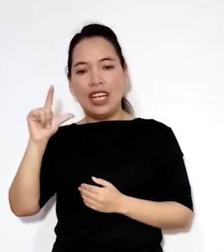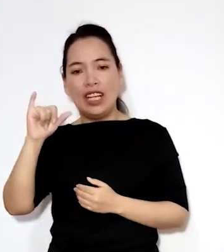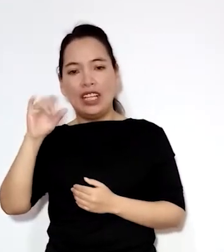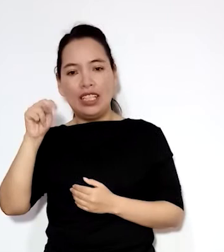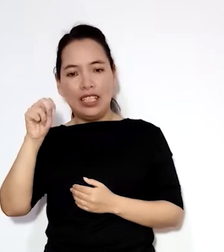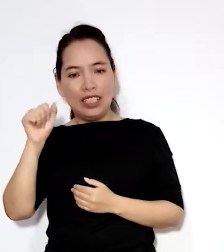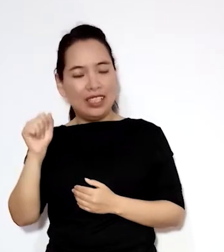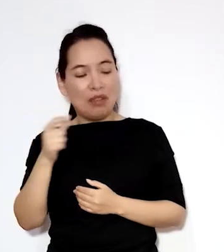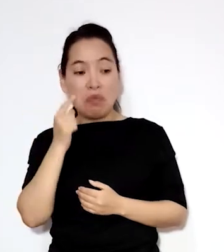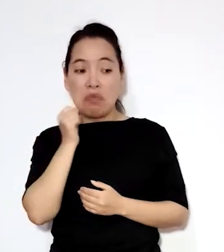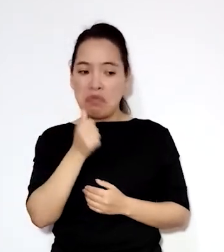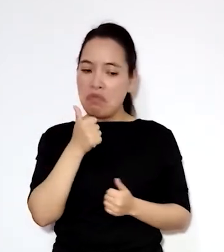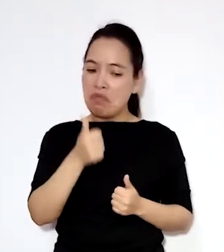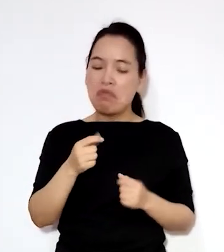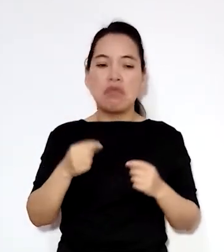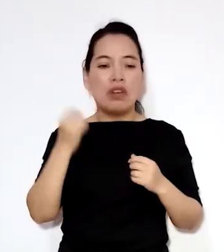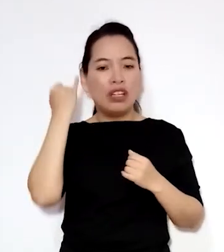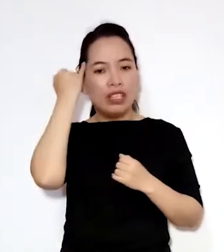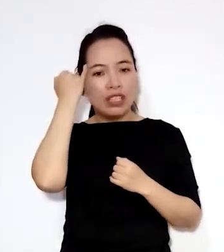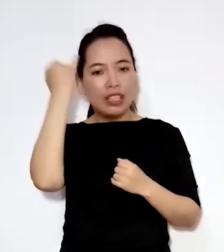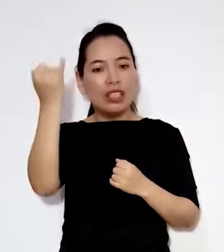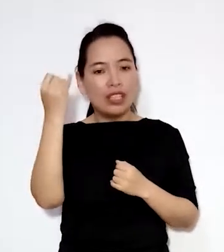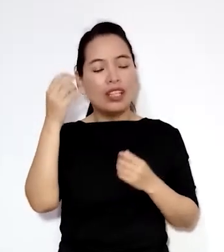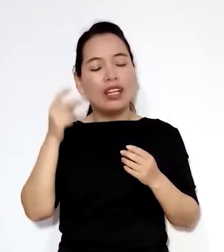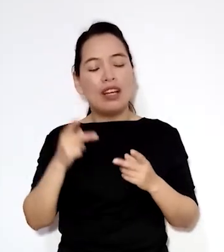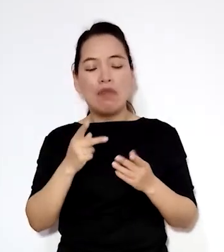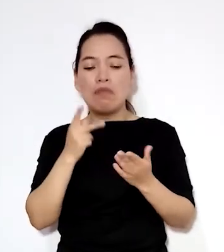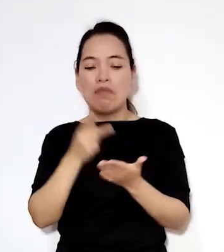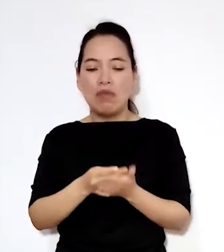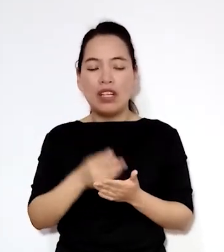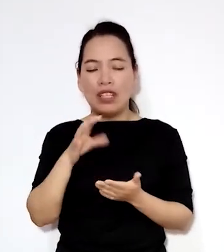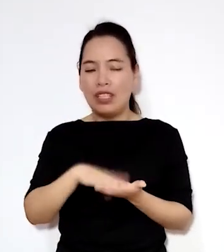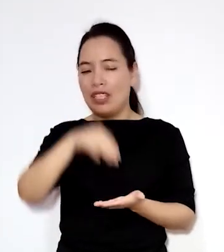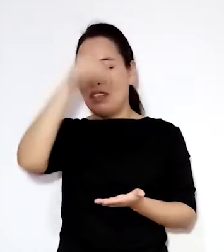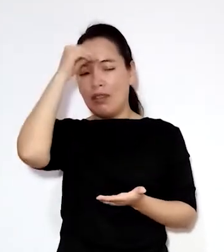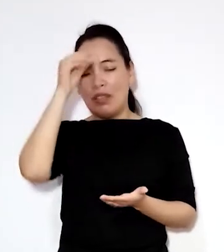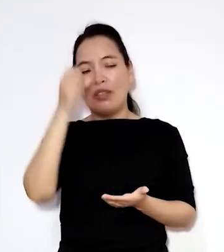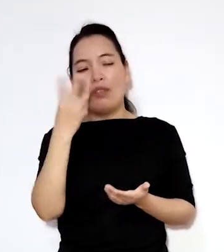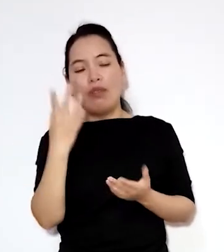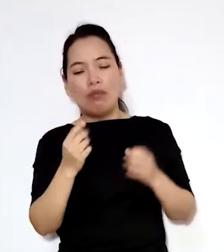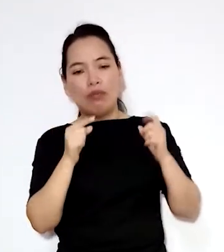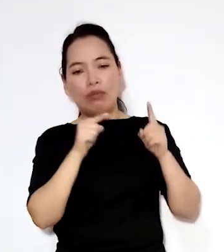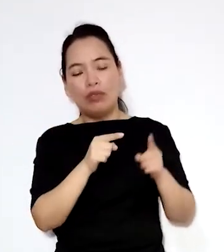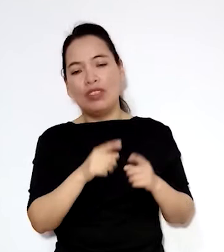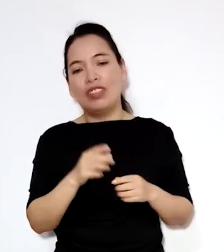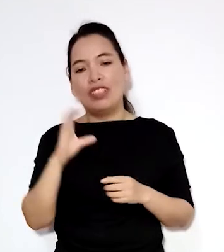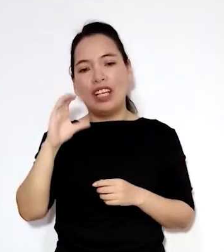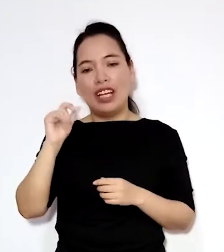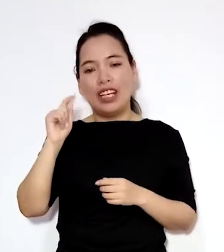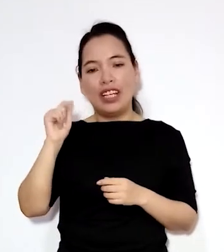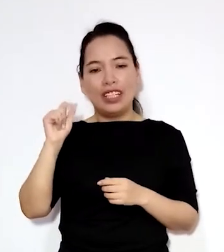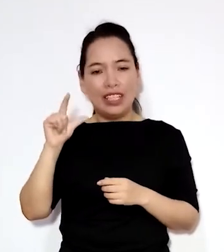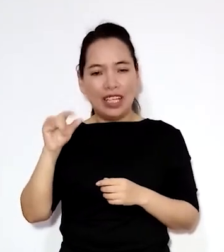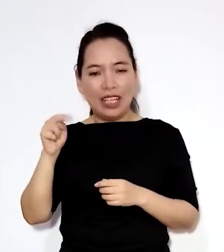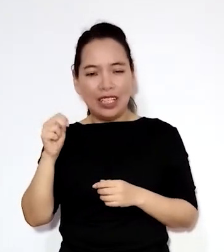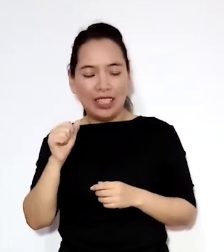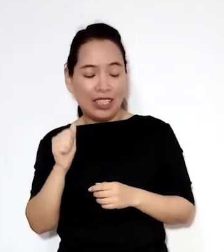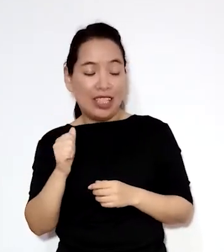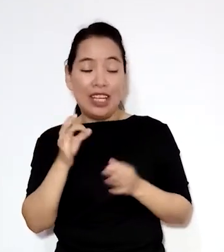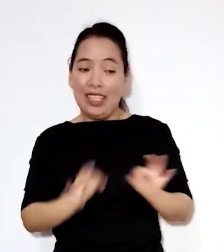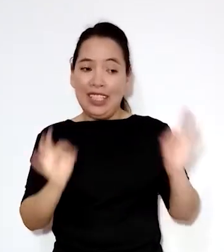Muchísimas gracias, Catalina, por esta excelente exposición. Como siempre, hemos aprendido muchísimo del mandato